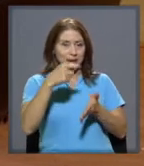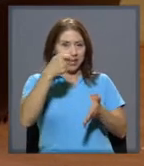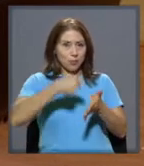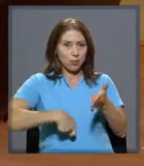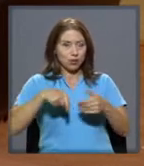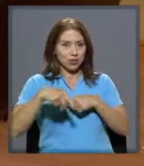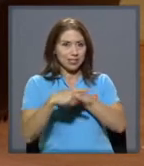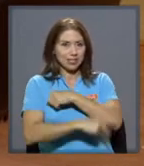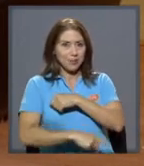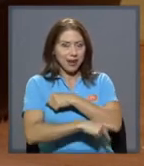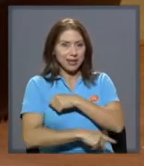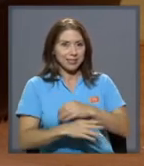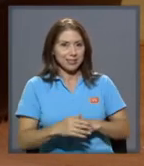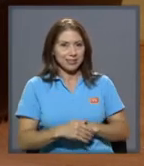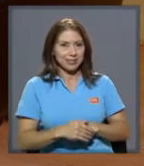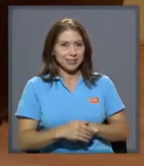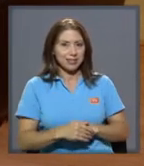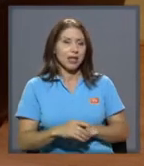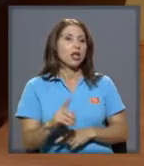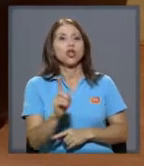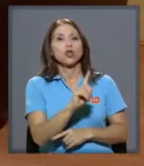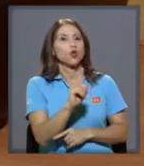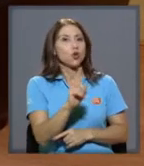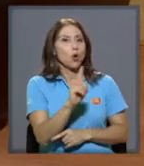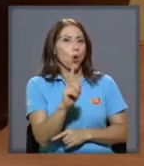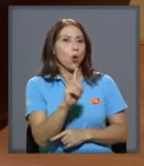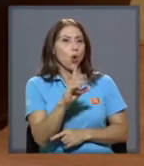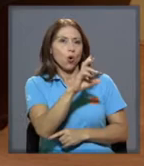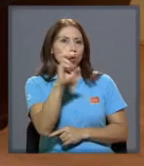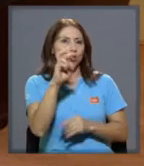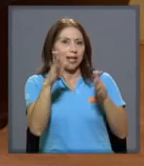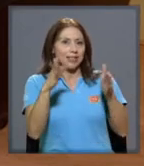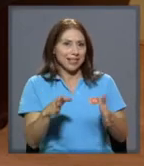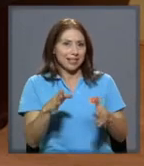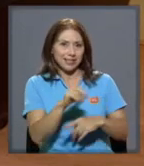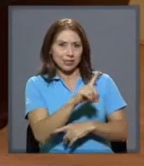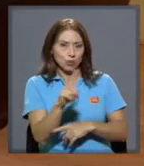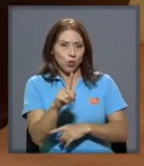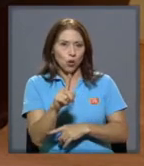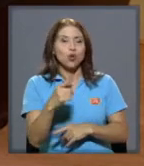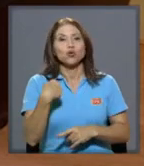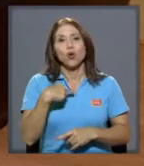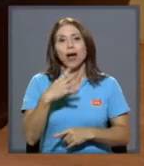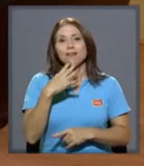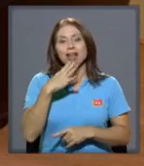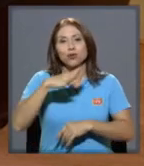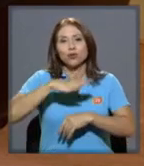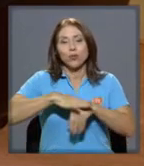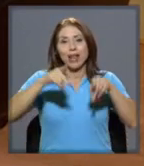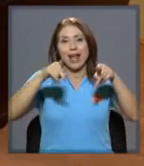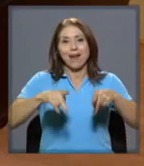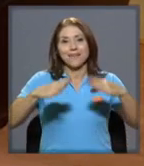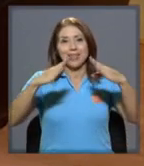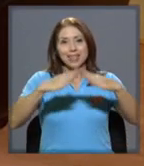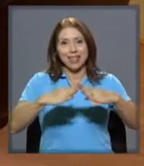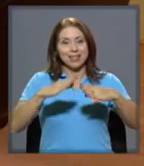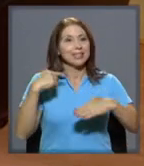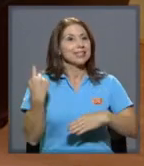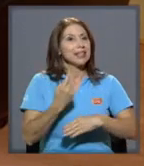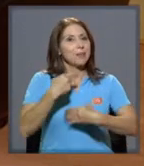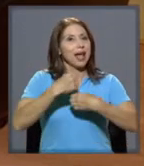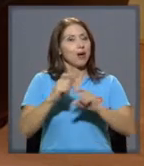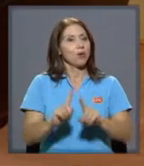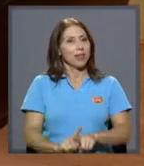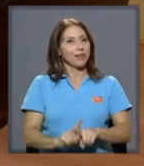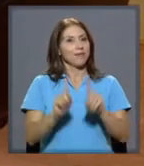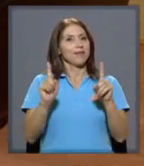país, no de los de los costarricenses, sino de los habitantes. Así es. Y siempre hago esa salvedad porque me parece importante.